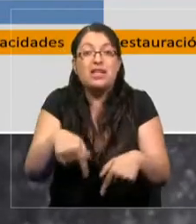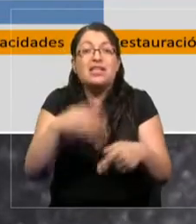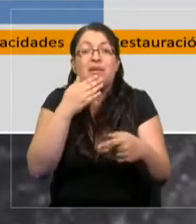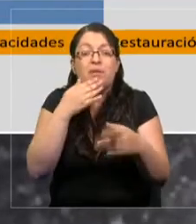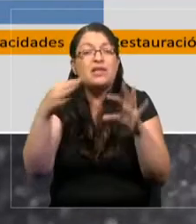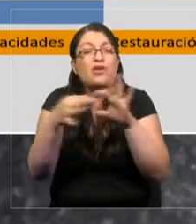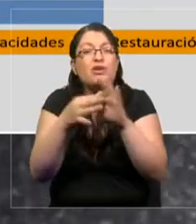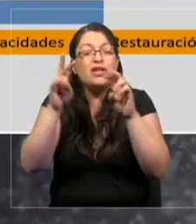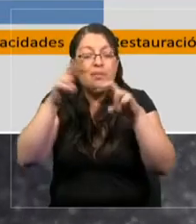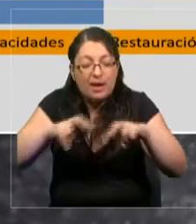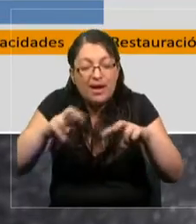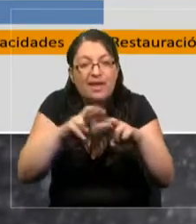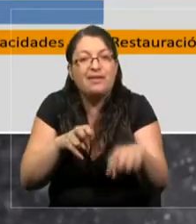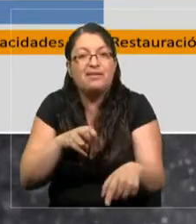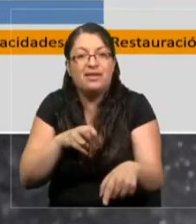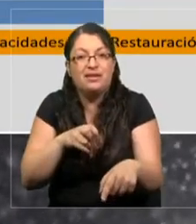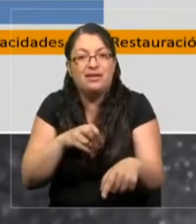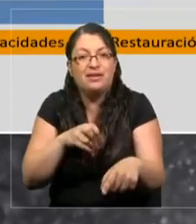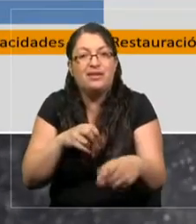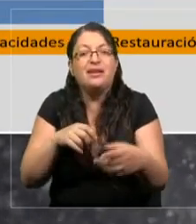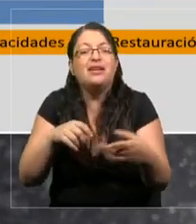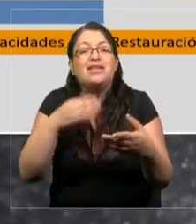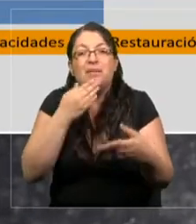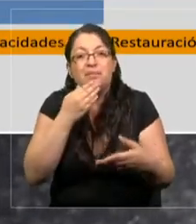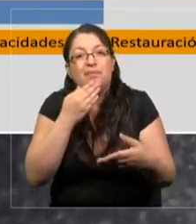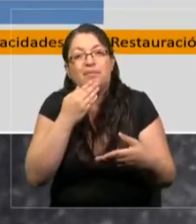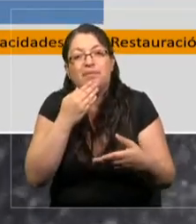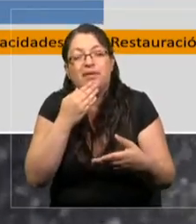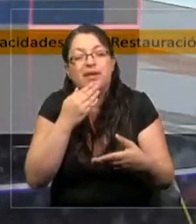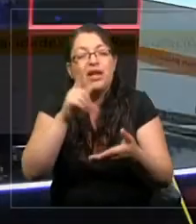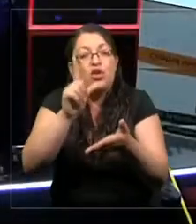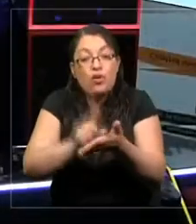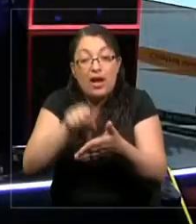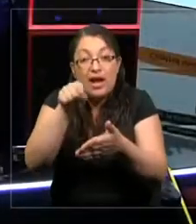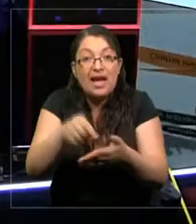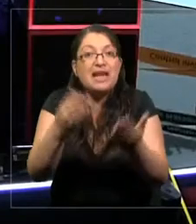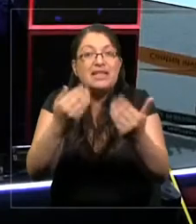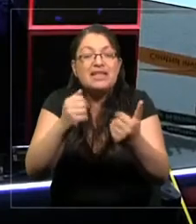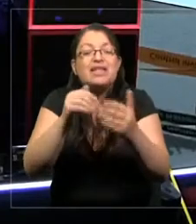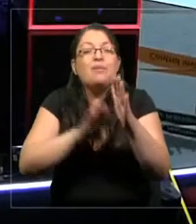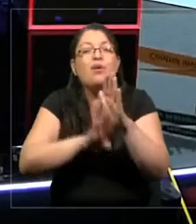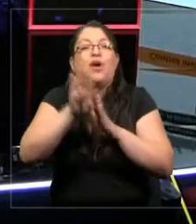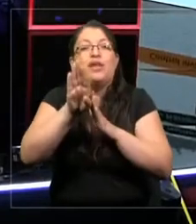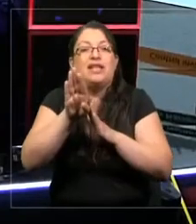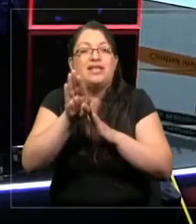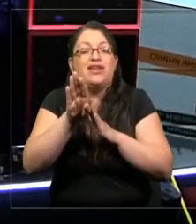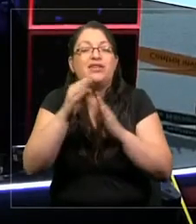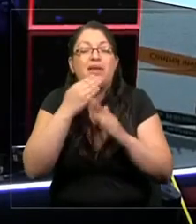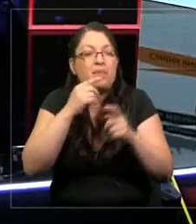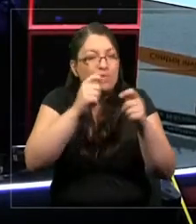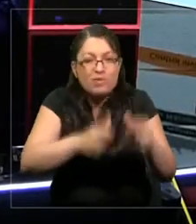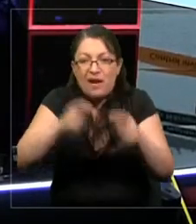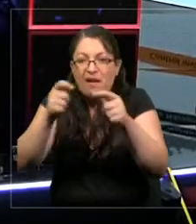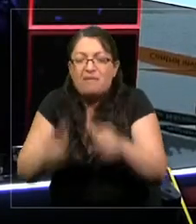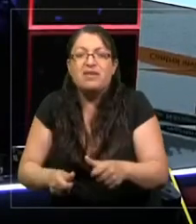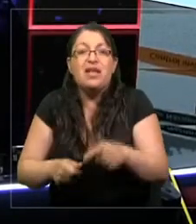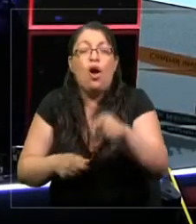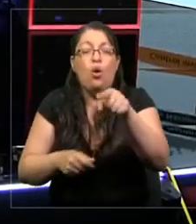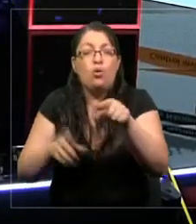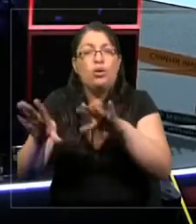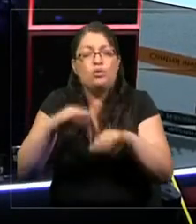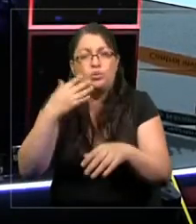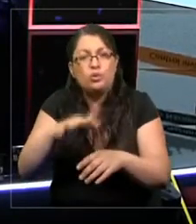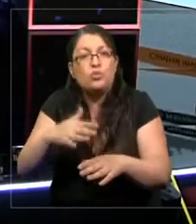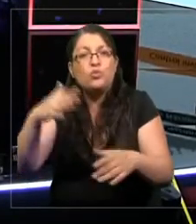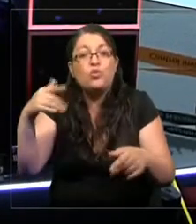investigaciones poner ponerlas en los lugares donde se necesitan desarrollar capacidad es un elemento muy muy